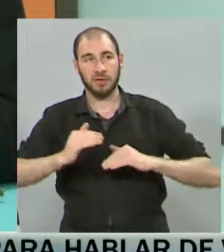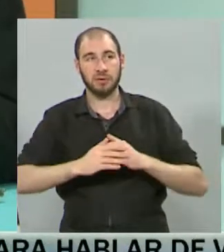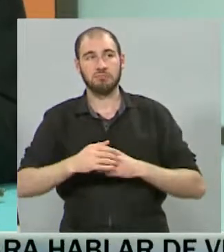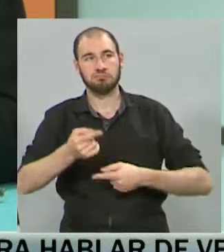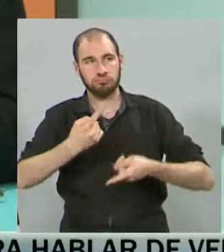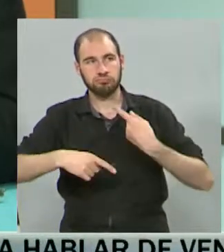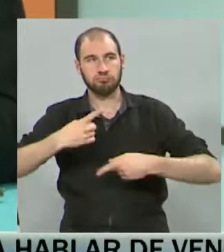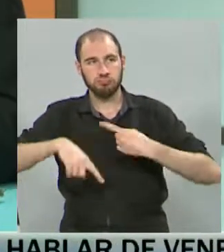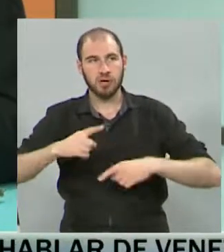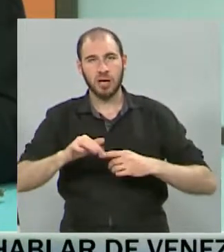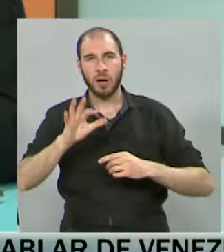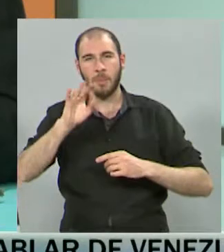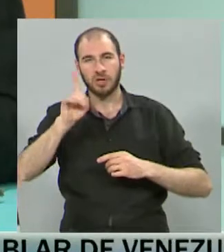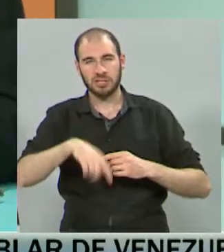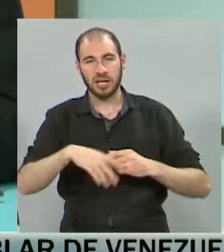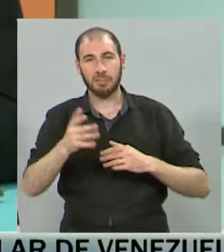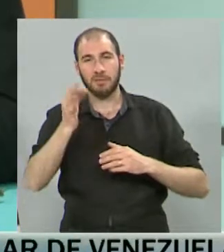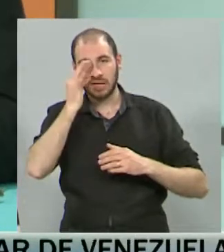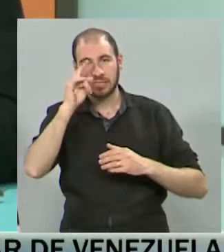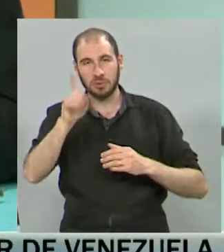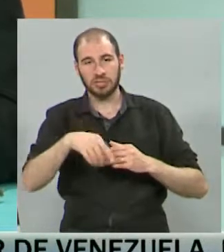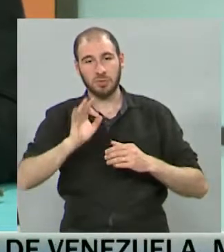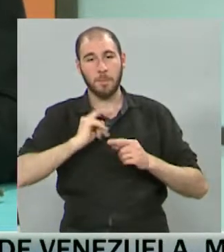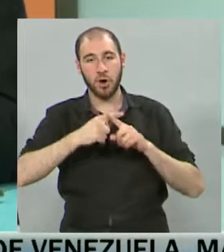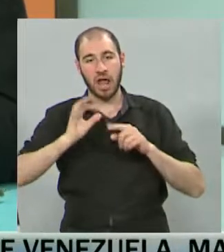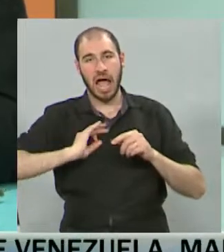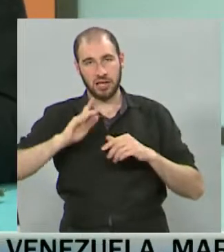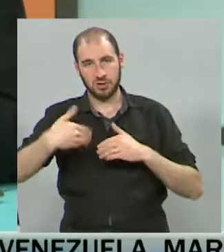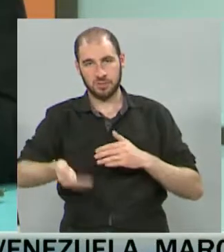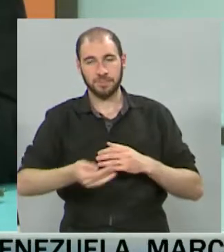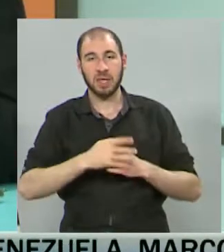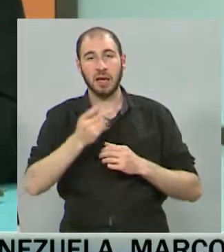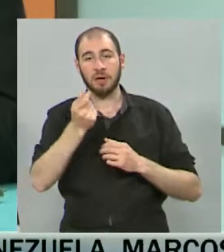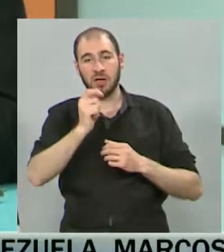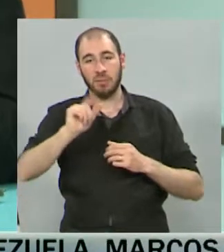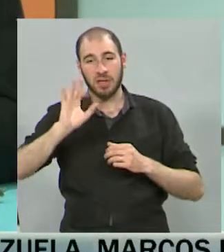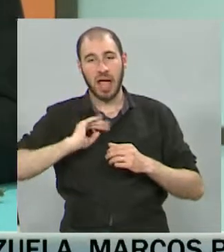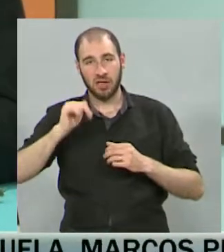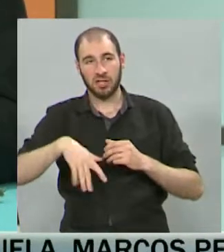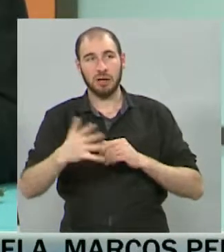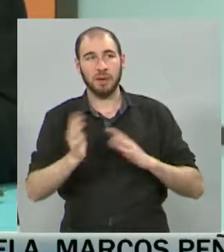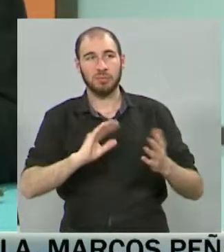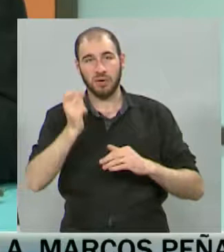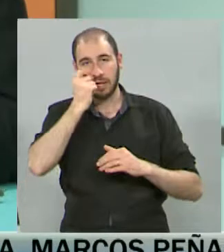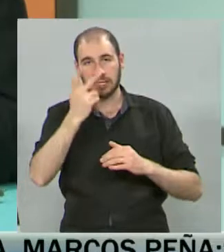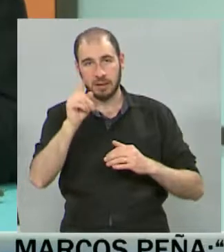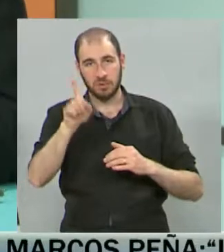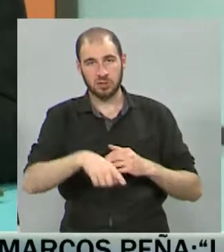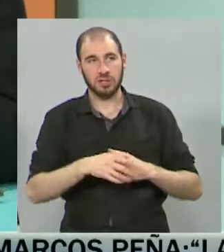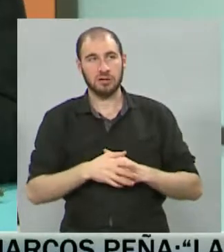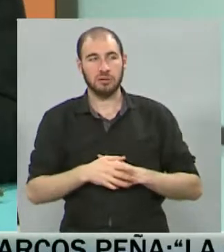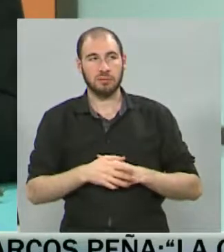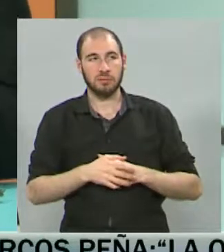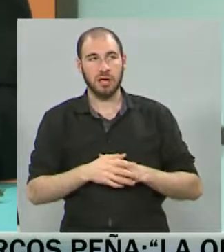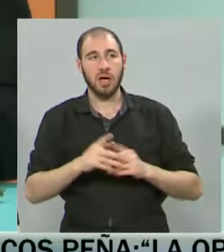renovándose con un porcentaje del 20% anual, teniendo en cuenta que la inflación este año va a estar cercana al 23%.